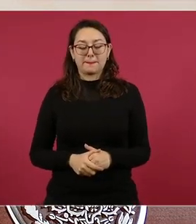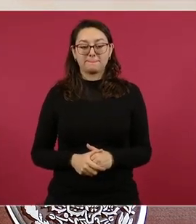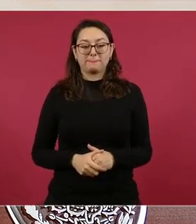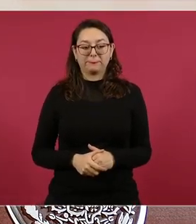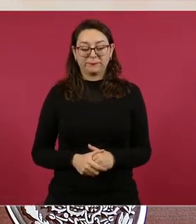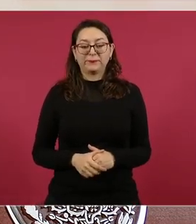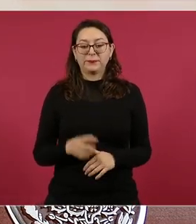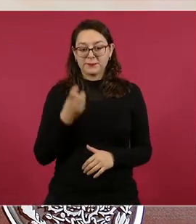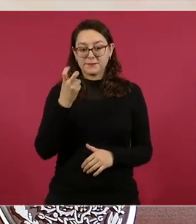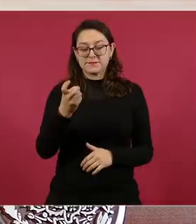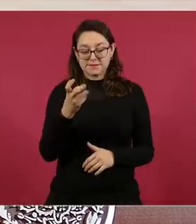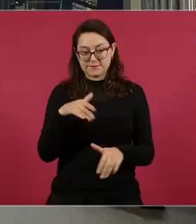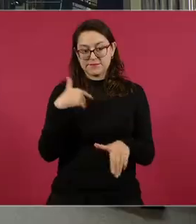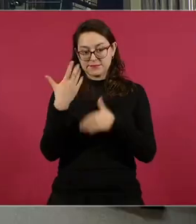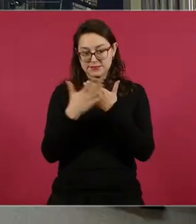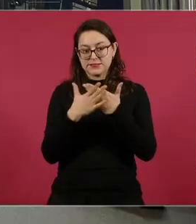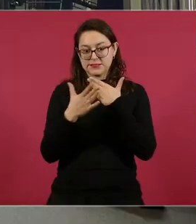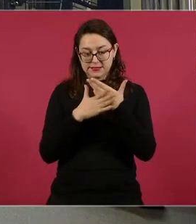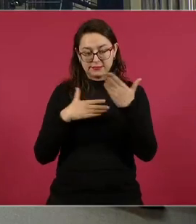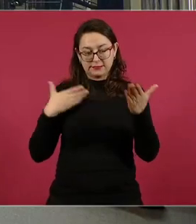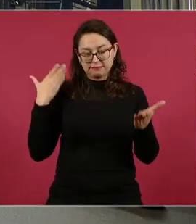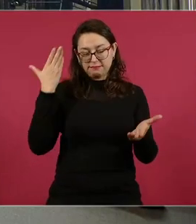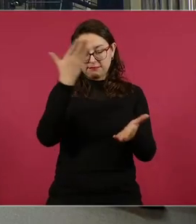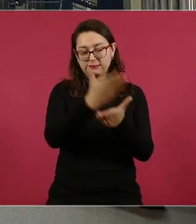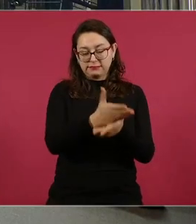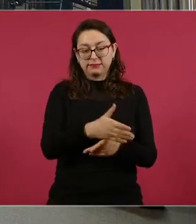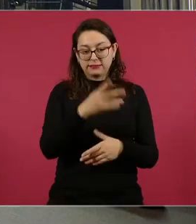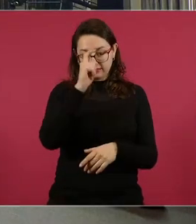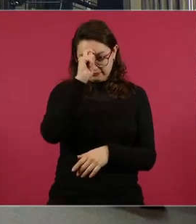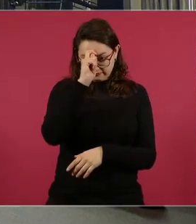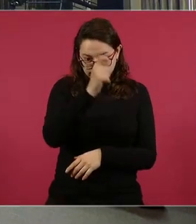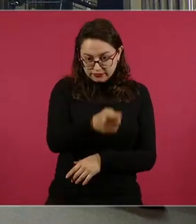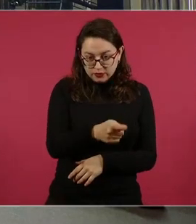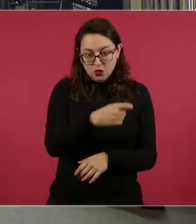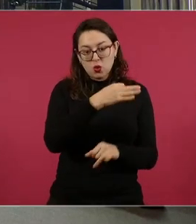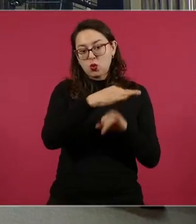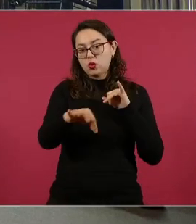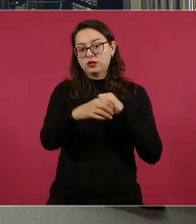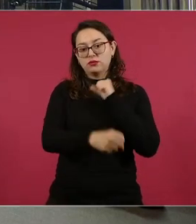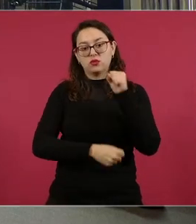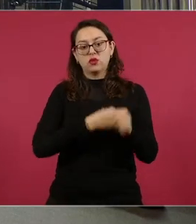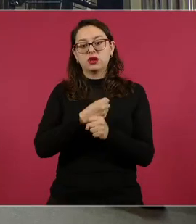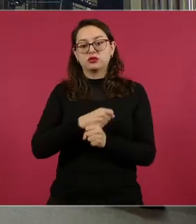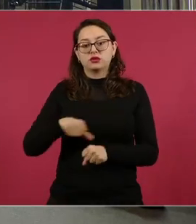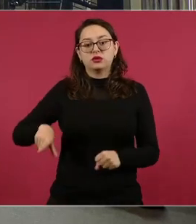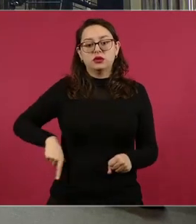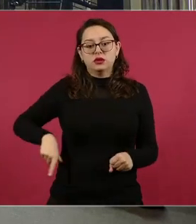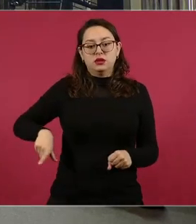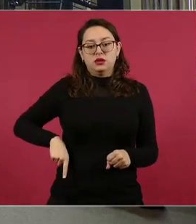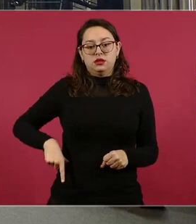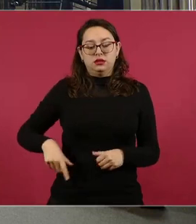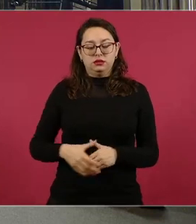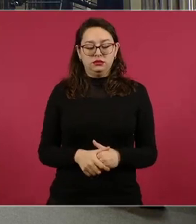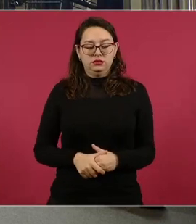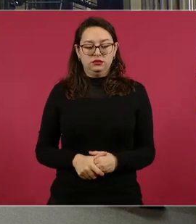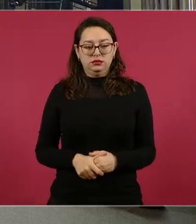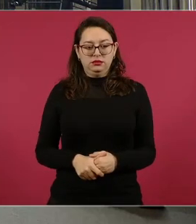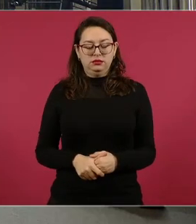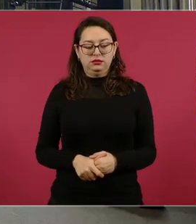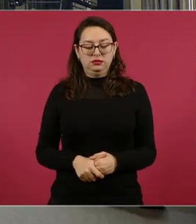Entonces, por eso vamos a dedicar a él el último año del gobierno.